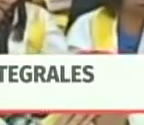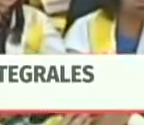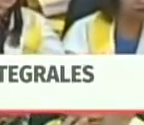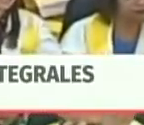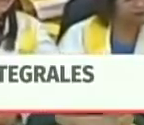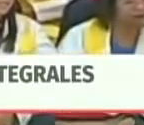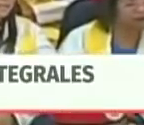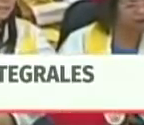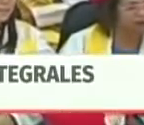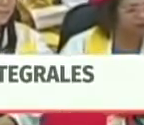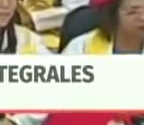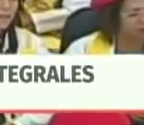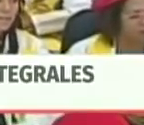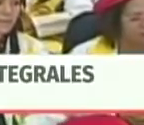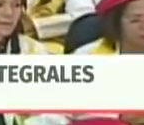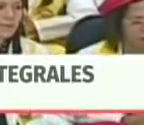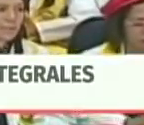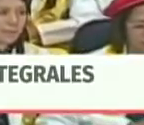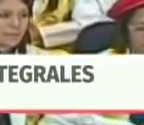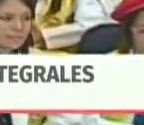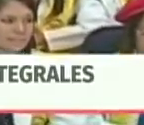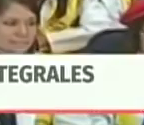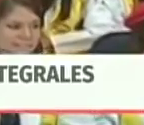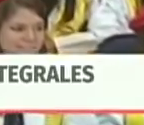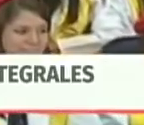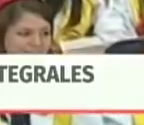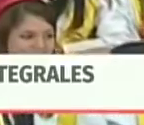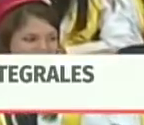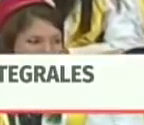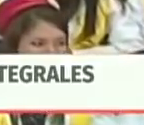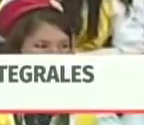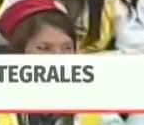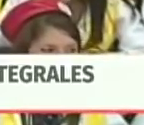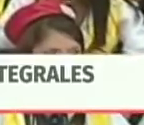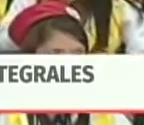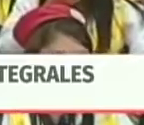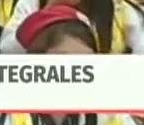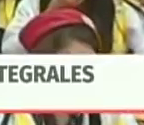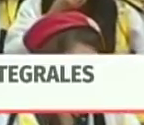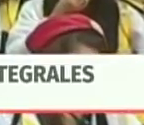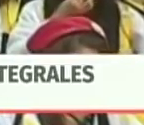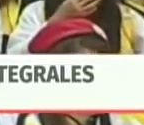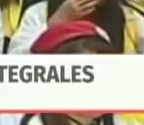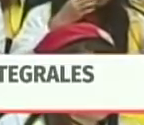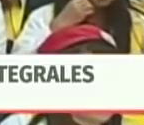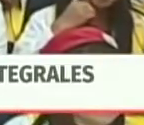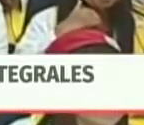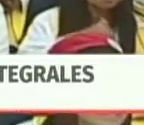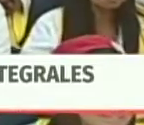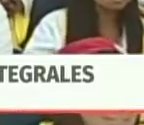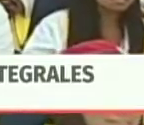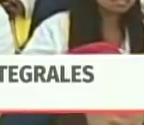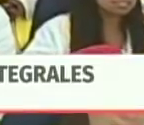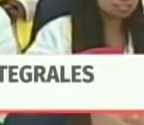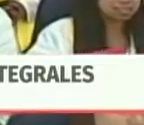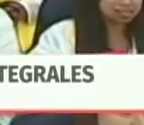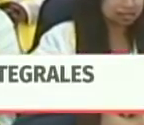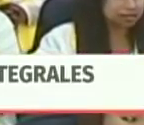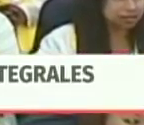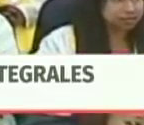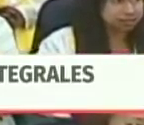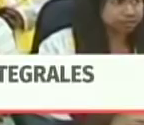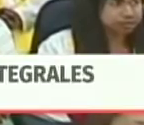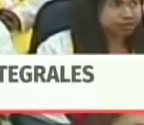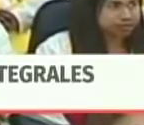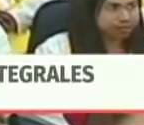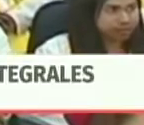este programa social, que con el tiempo se ha ampliado y por ello su alcance es cada vez mayor para seguir fortaleciendo esta política. Palabras del ciudadano